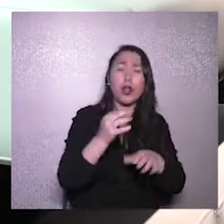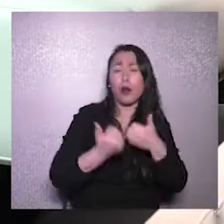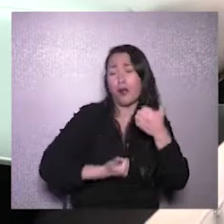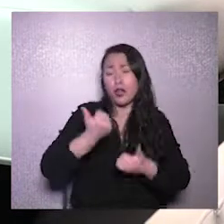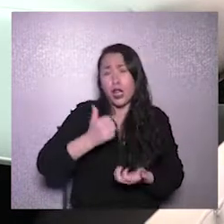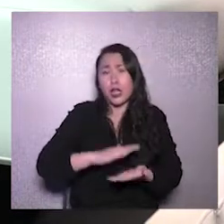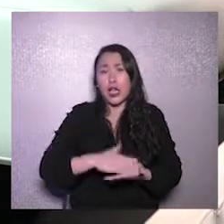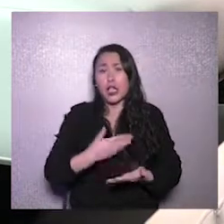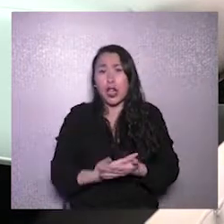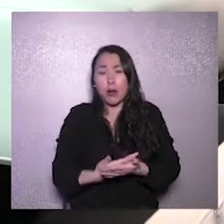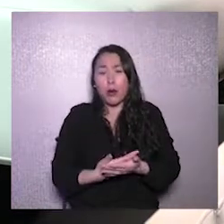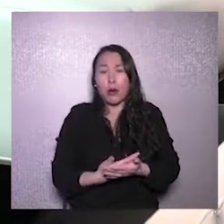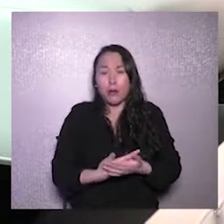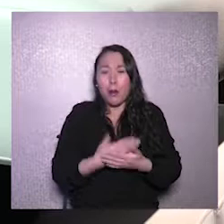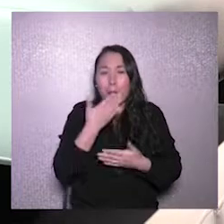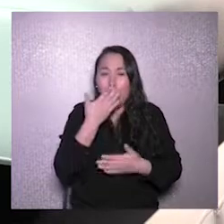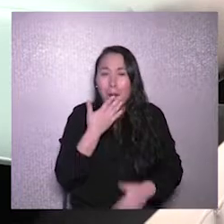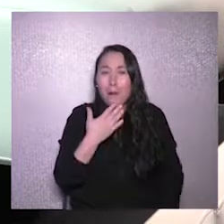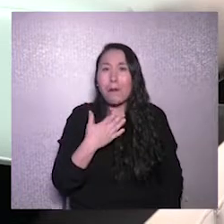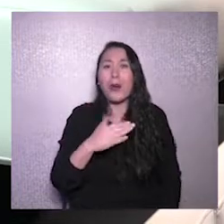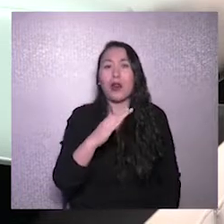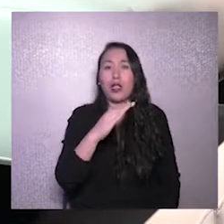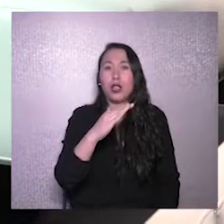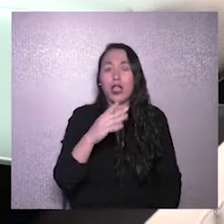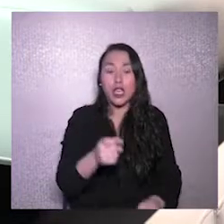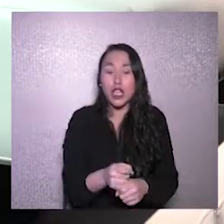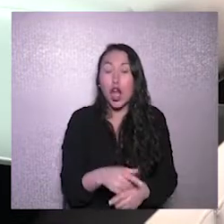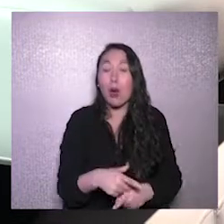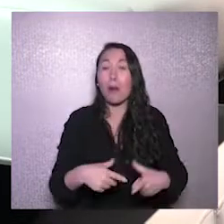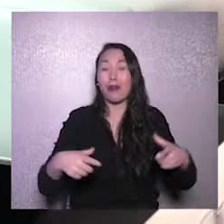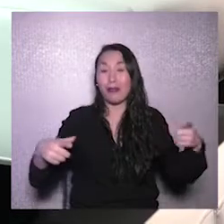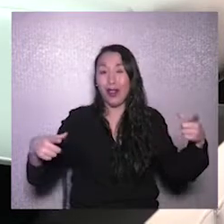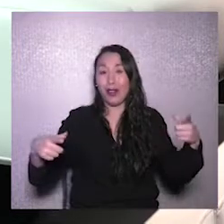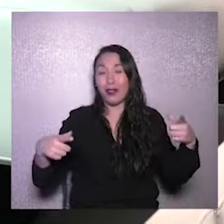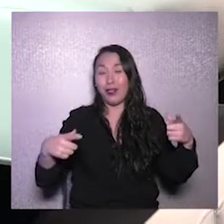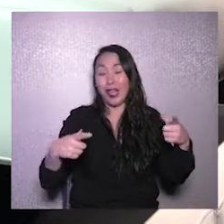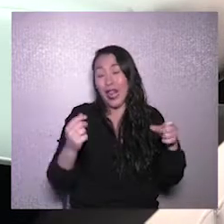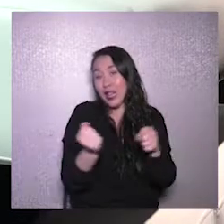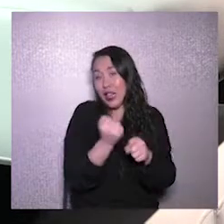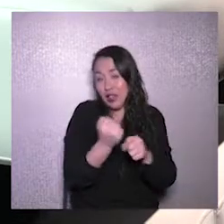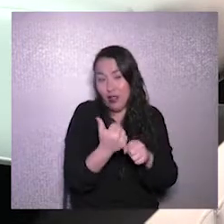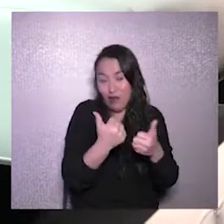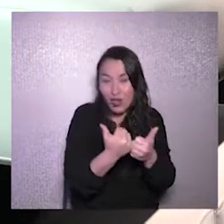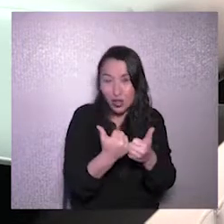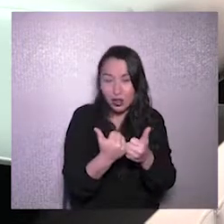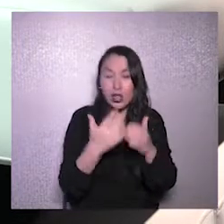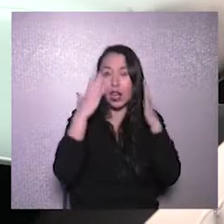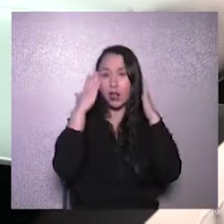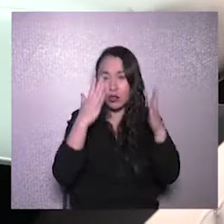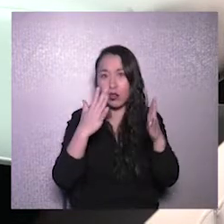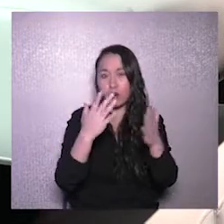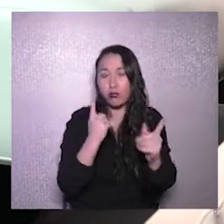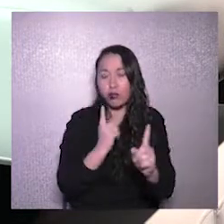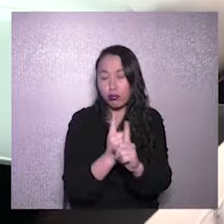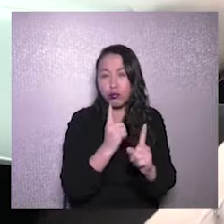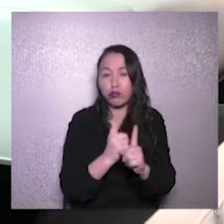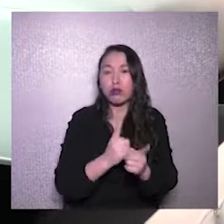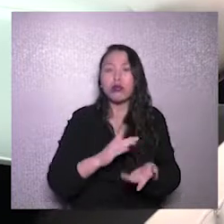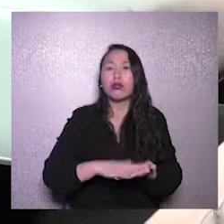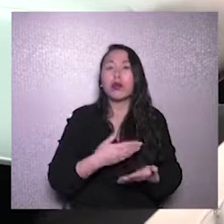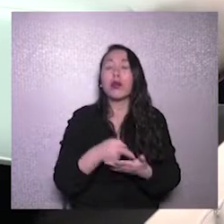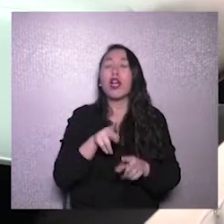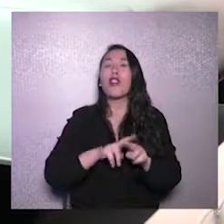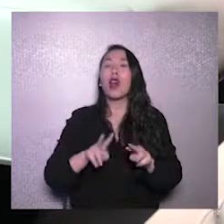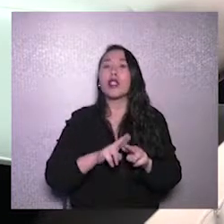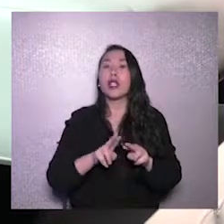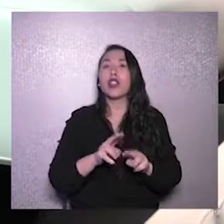salud, mejorar y aumentar la eficiencia de la atención que ellos hacen. Esto no